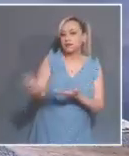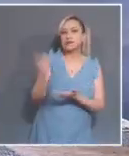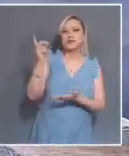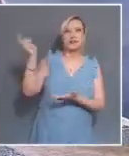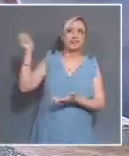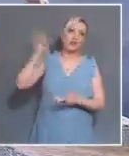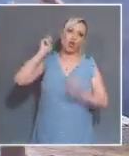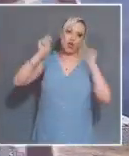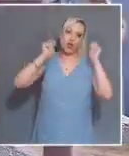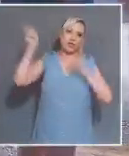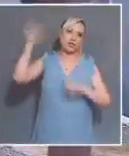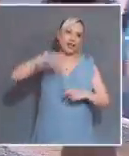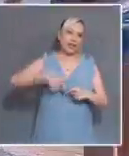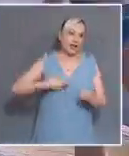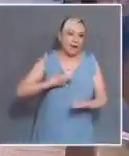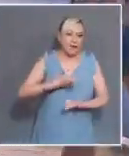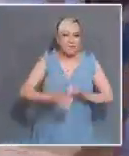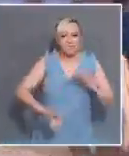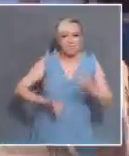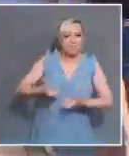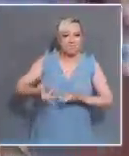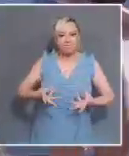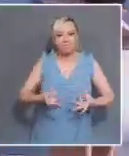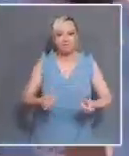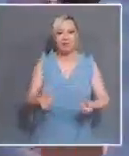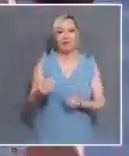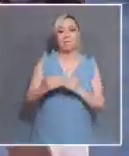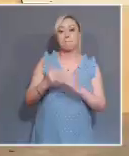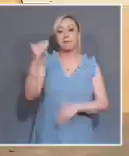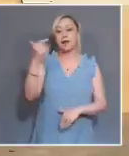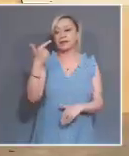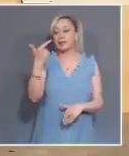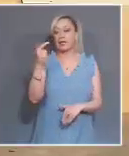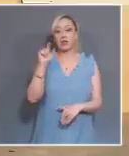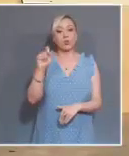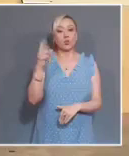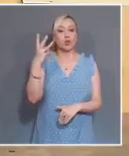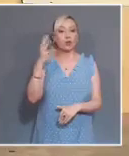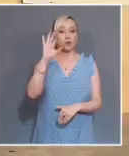elevó 7.3%, al pasar a